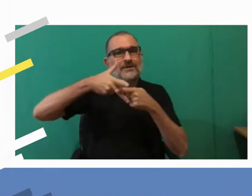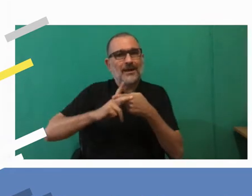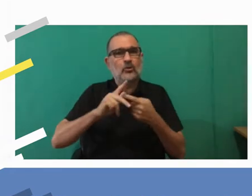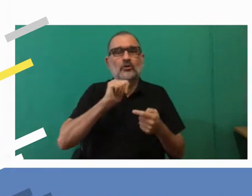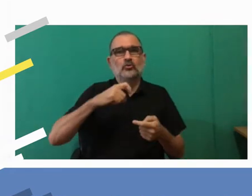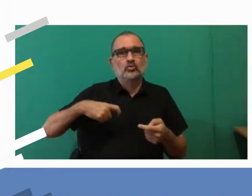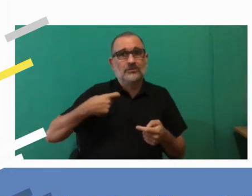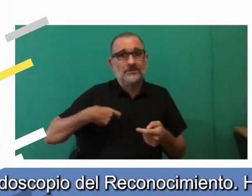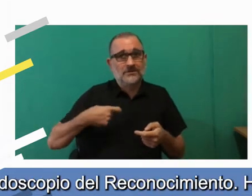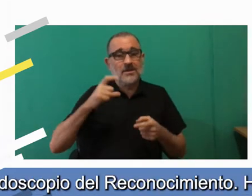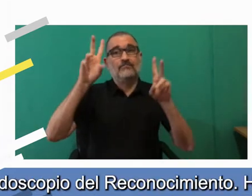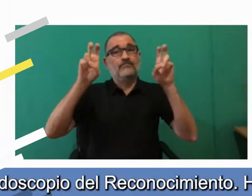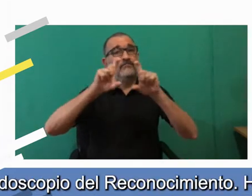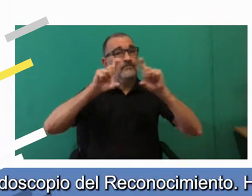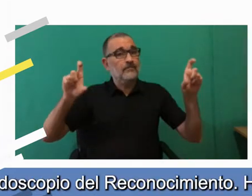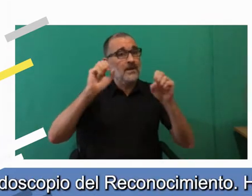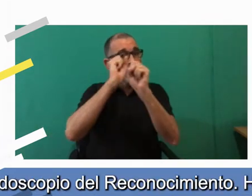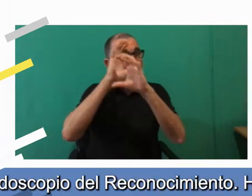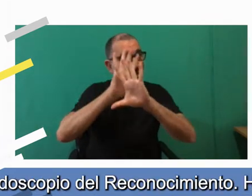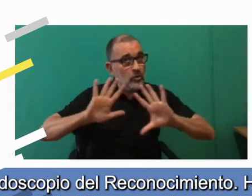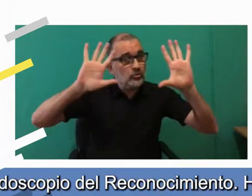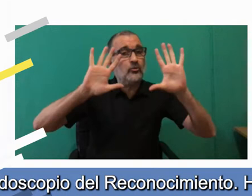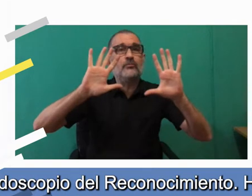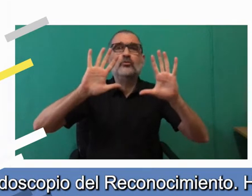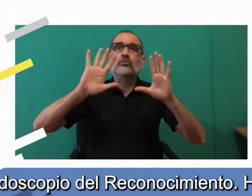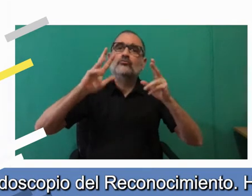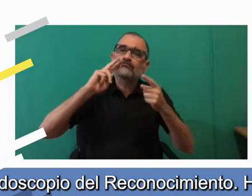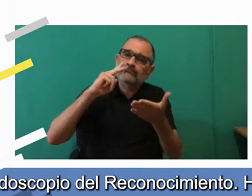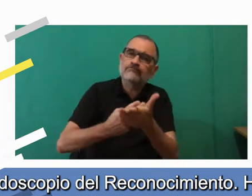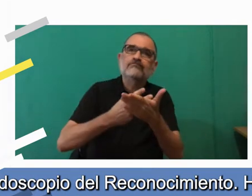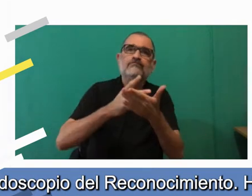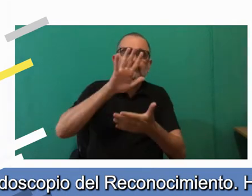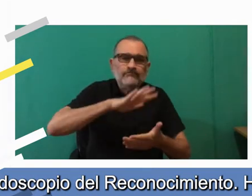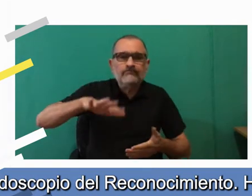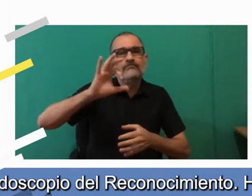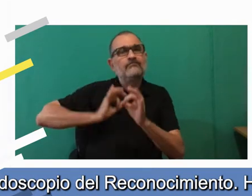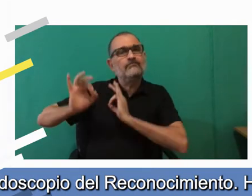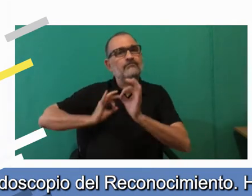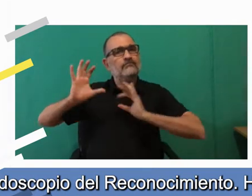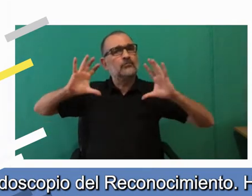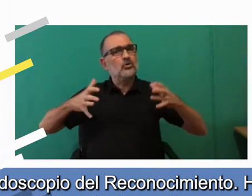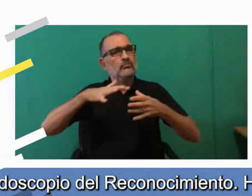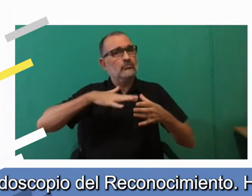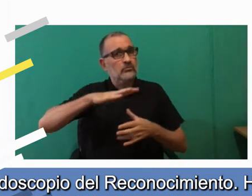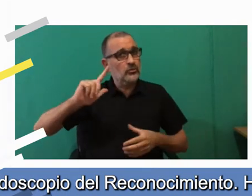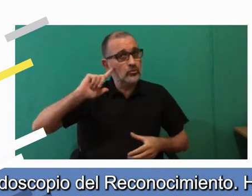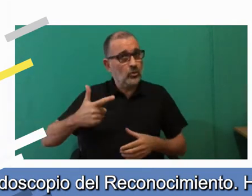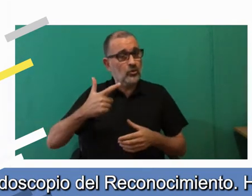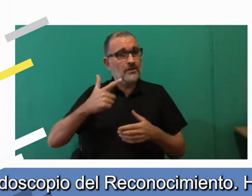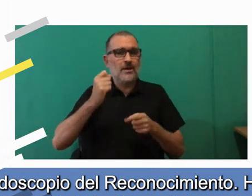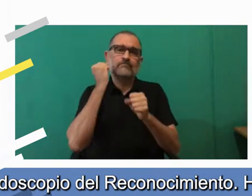y Social, Caleidoscopio del Reconocimiento, Historias de la Comunidad Sorda en Clave